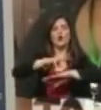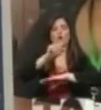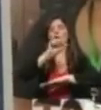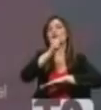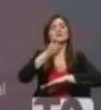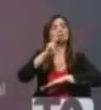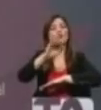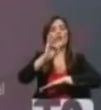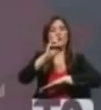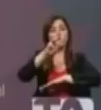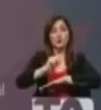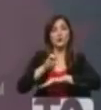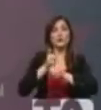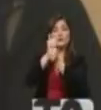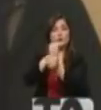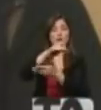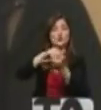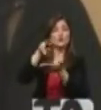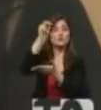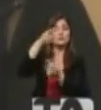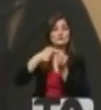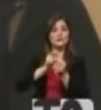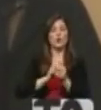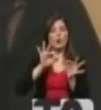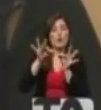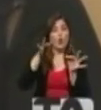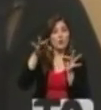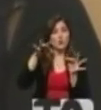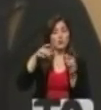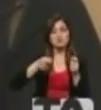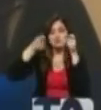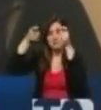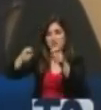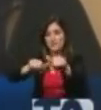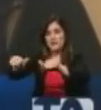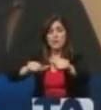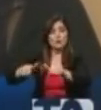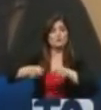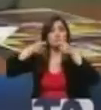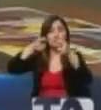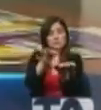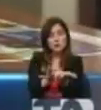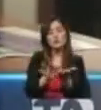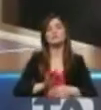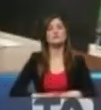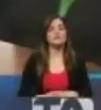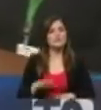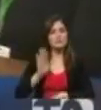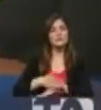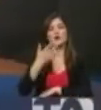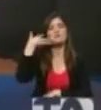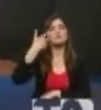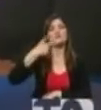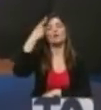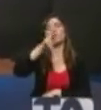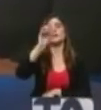y Amazonas, Centro Norte de Quito. Físicamente a través de las diferentes administraciones zonales. La convocatoria es hasta el